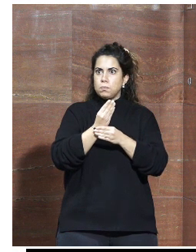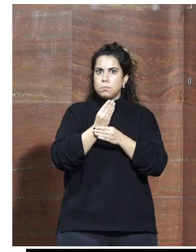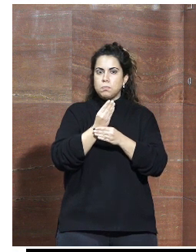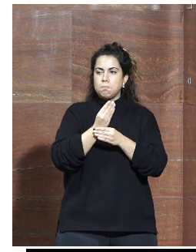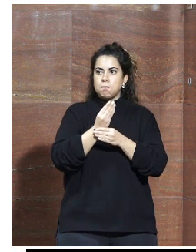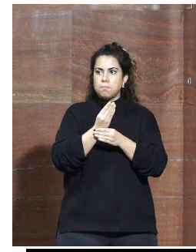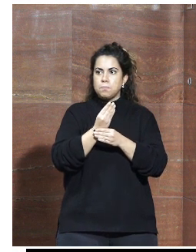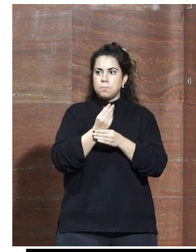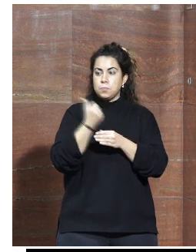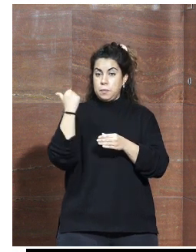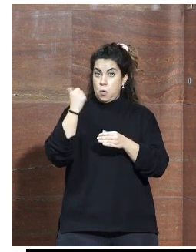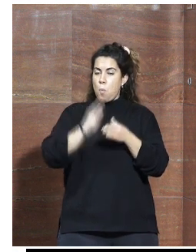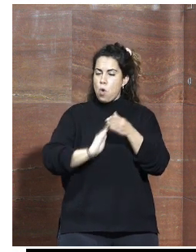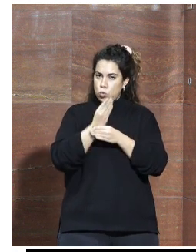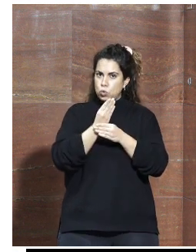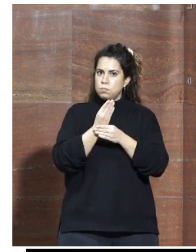y esto es un producto,